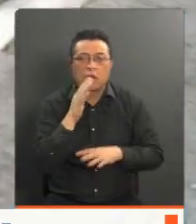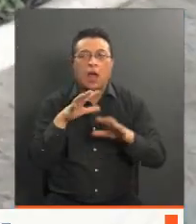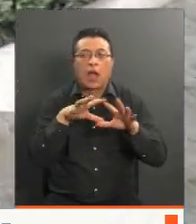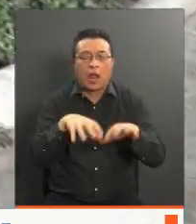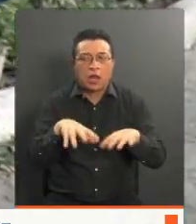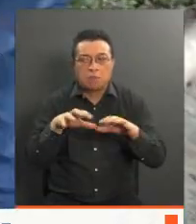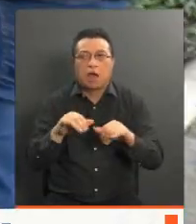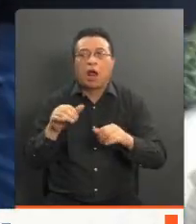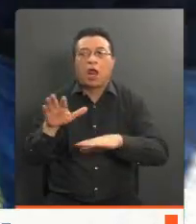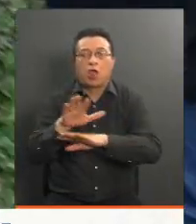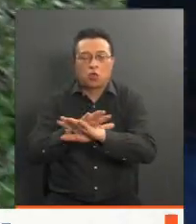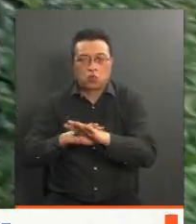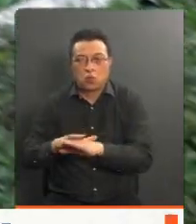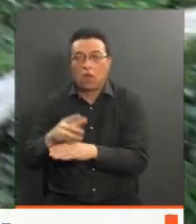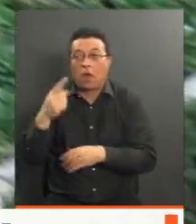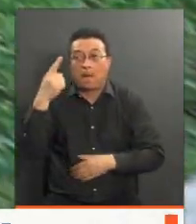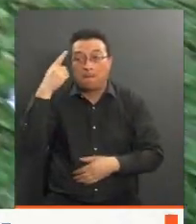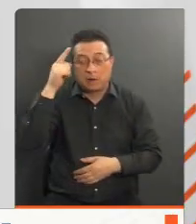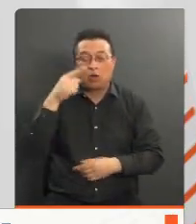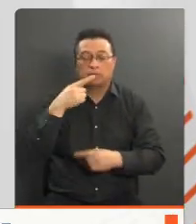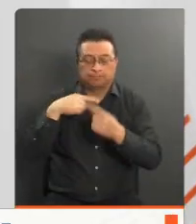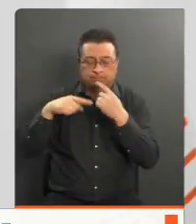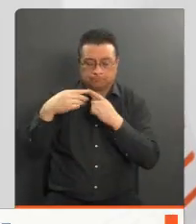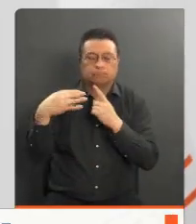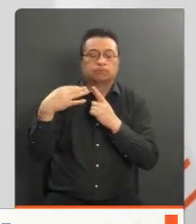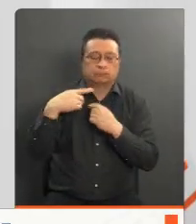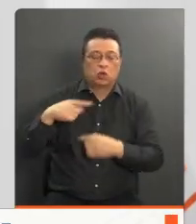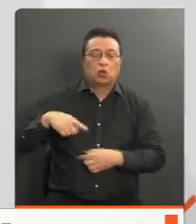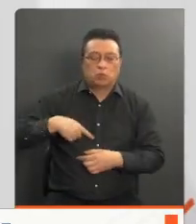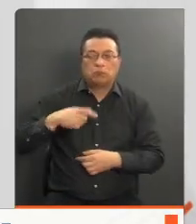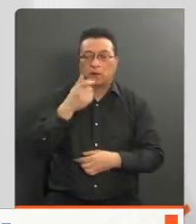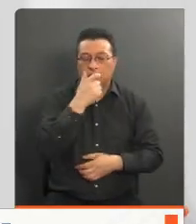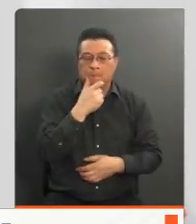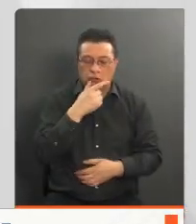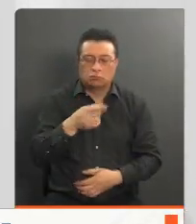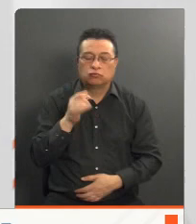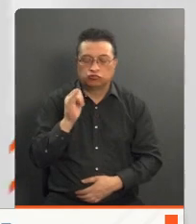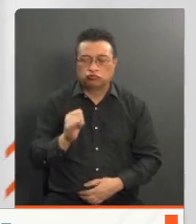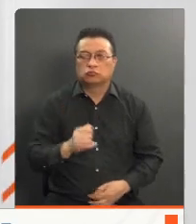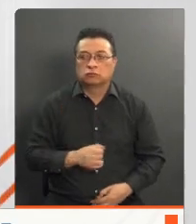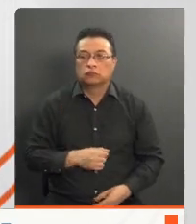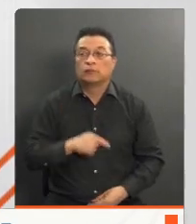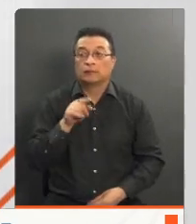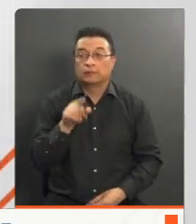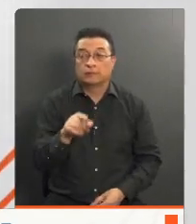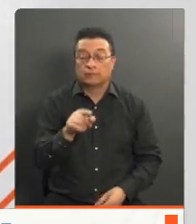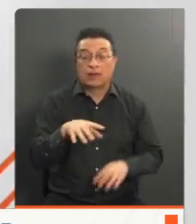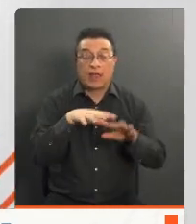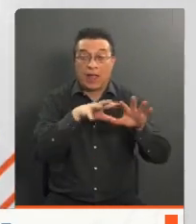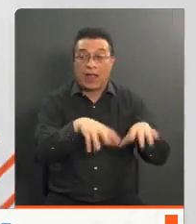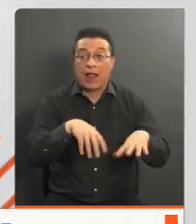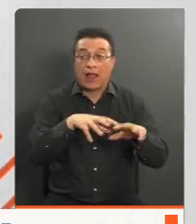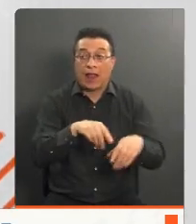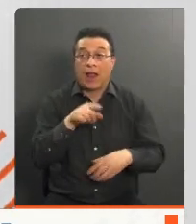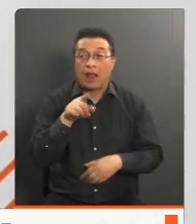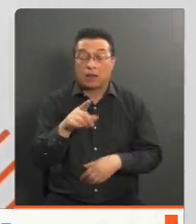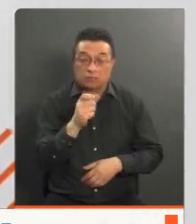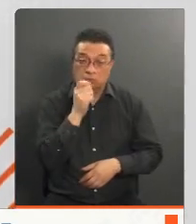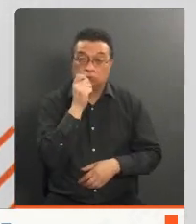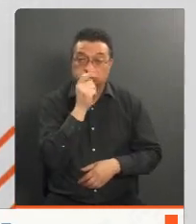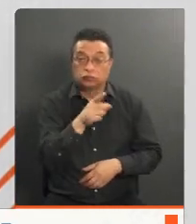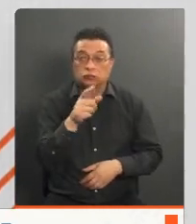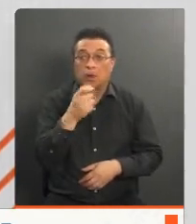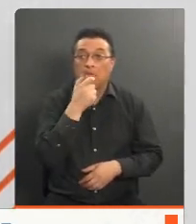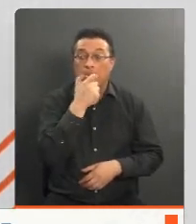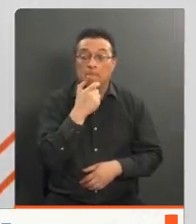sus cuidadores pero hacer un mea culpa en el caso de este modo este animalito que nos denunciaron es un mono